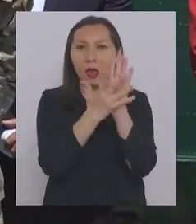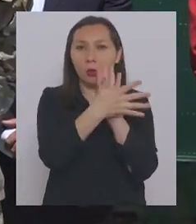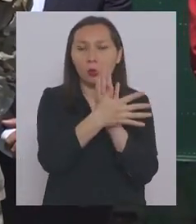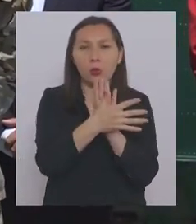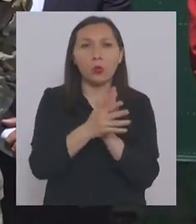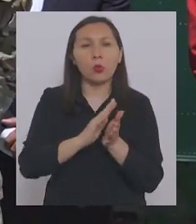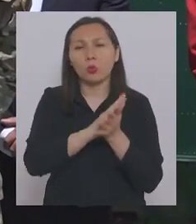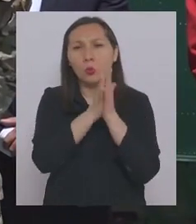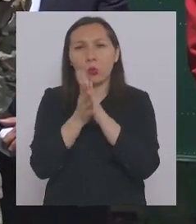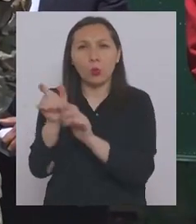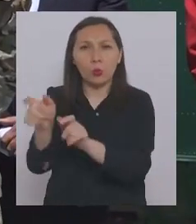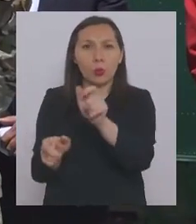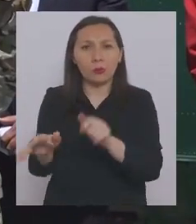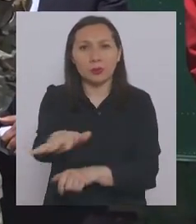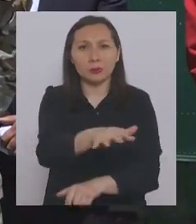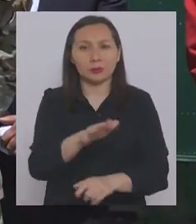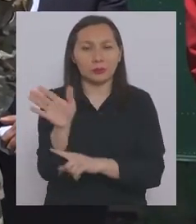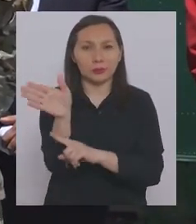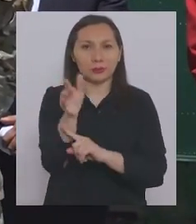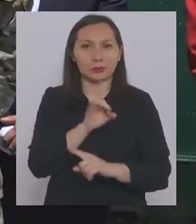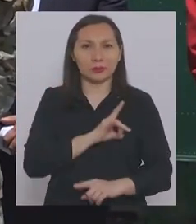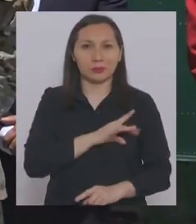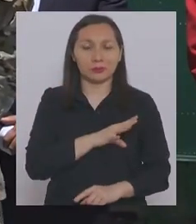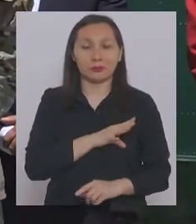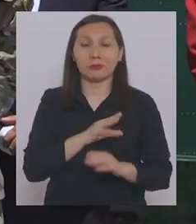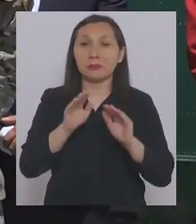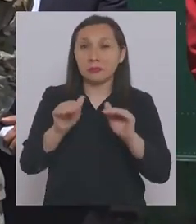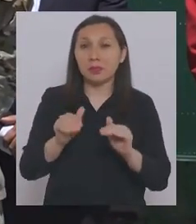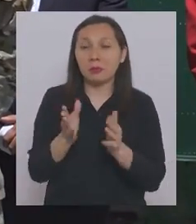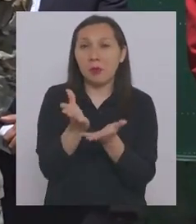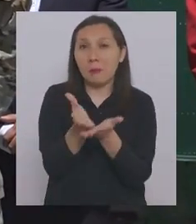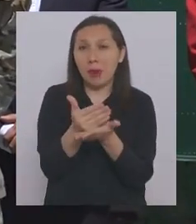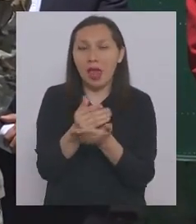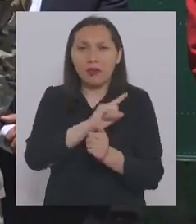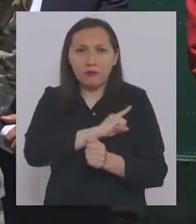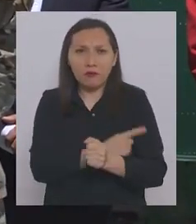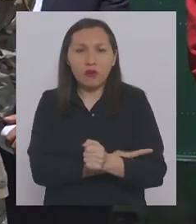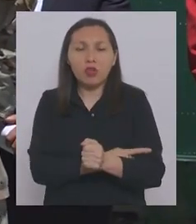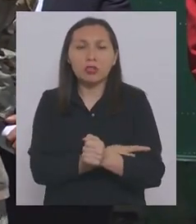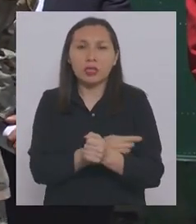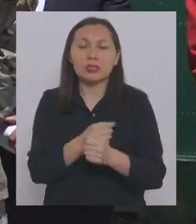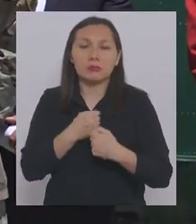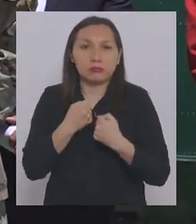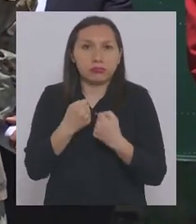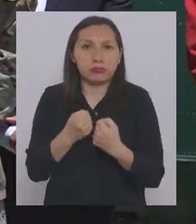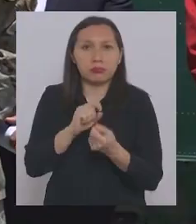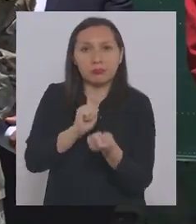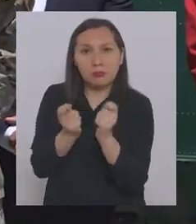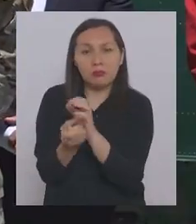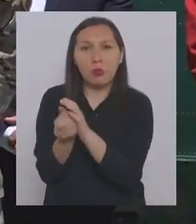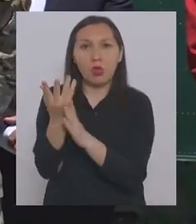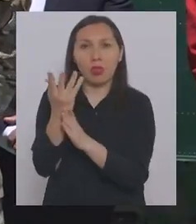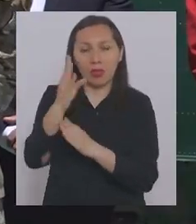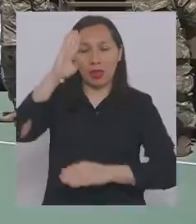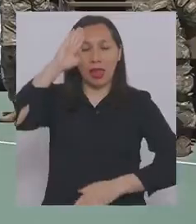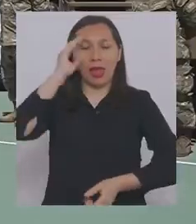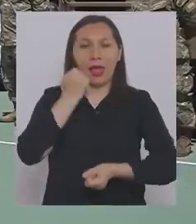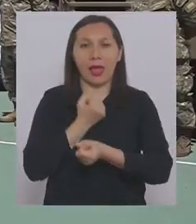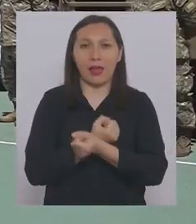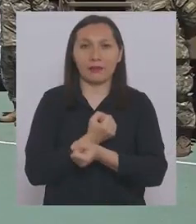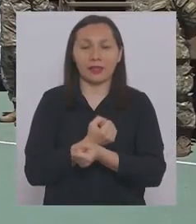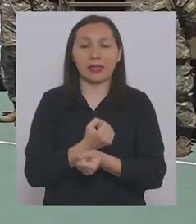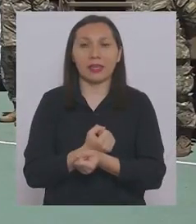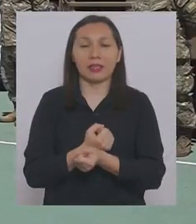todos mis compatriotas. Como parte del plan de fortalecimiento y modernización de Carabineros,